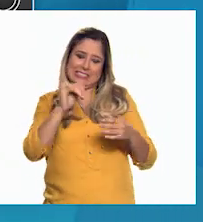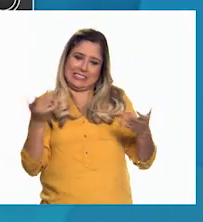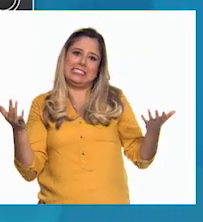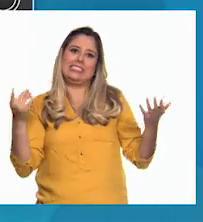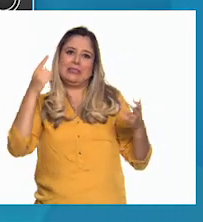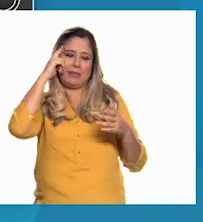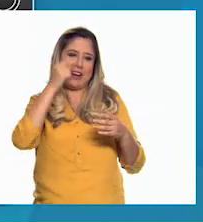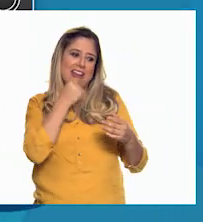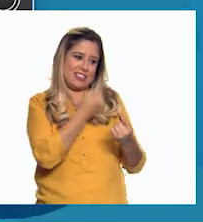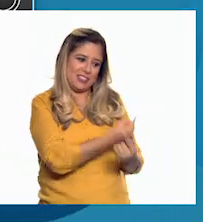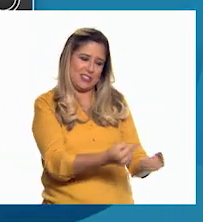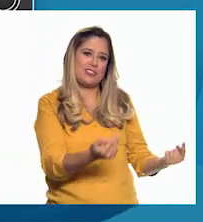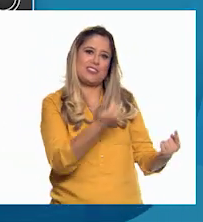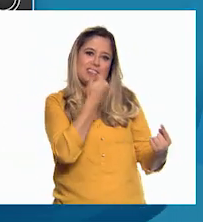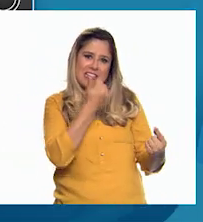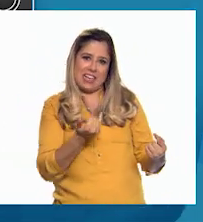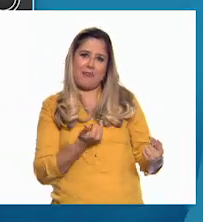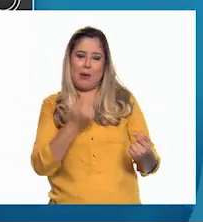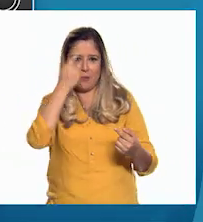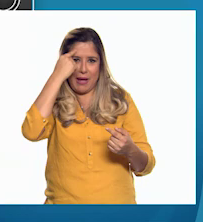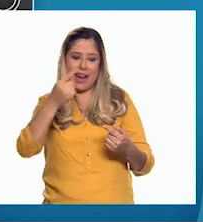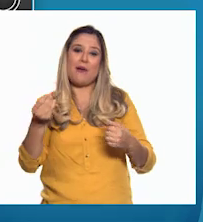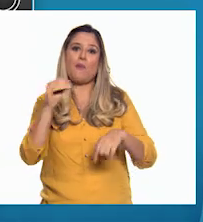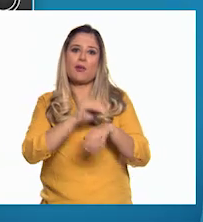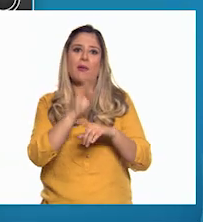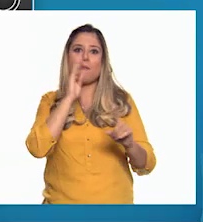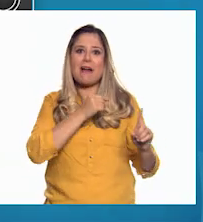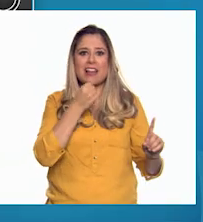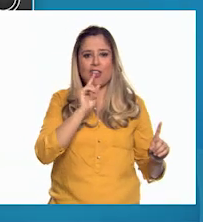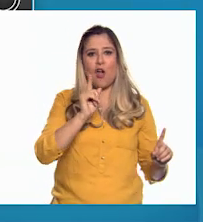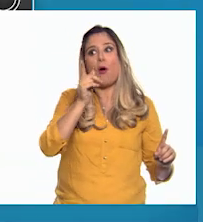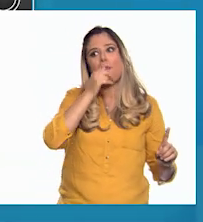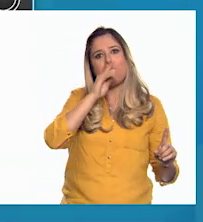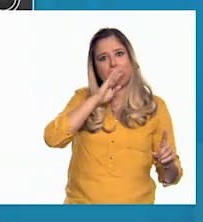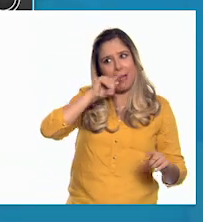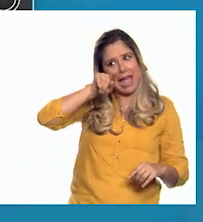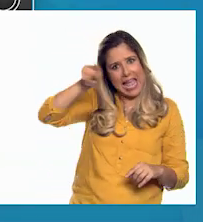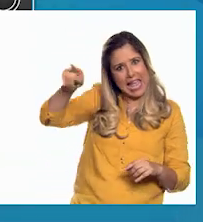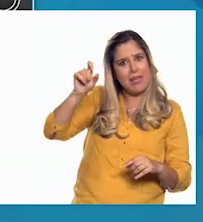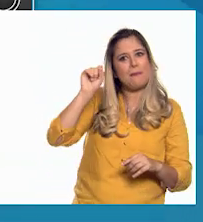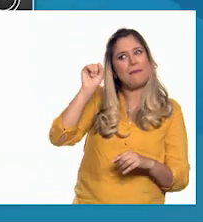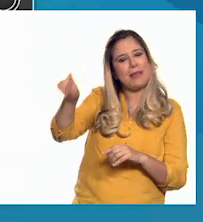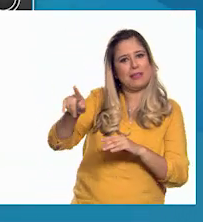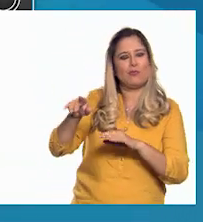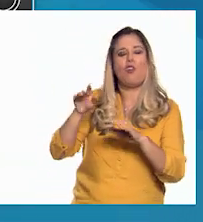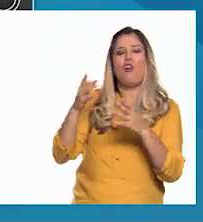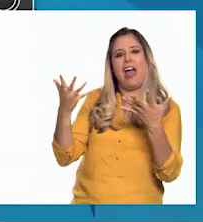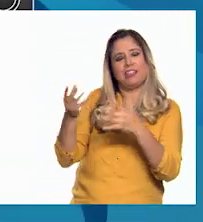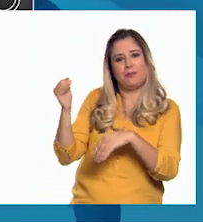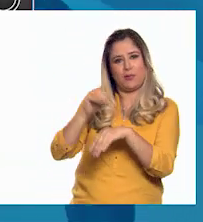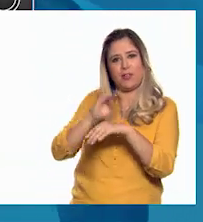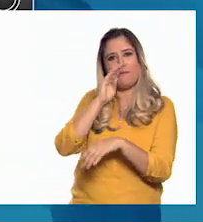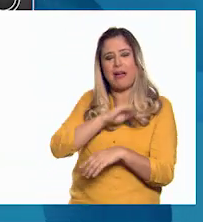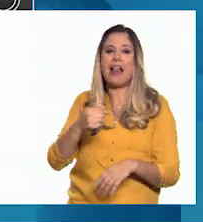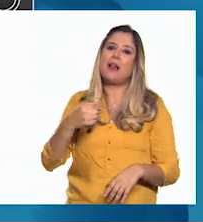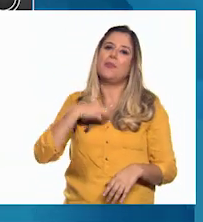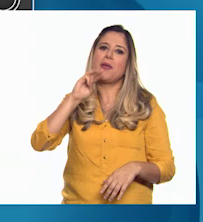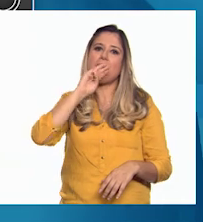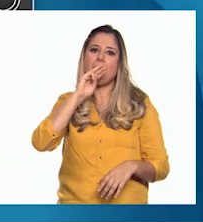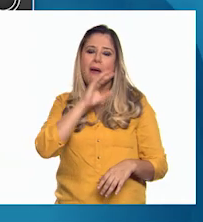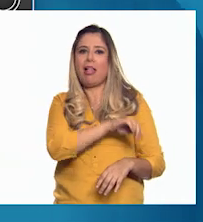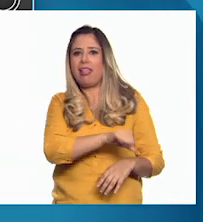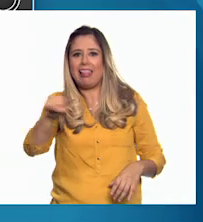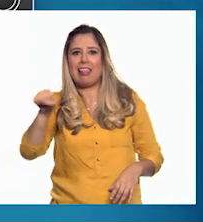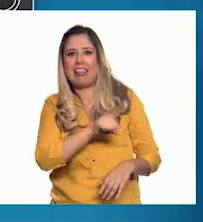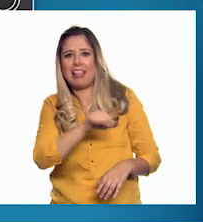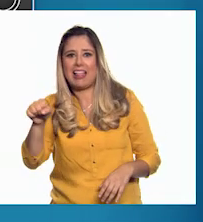llamar y decirme por qué crees que nada más los niños nos portamos mal. Hay papás que son terribles, como mi mamá que me lleva todos los días a la